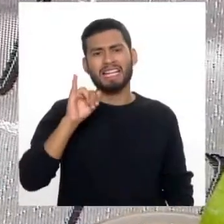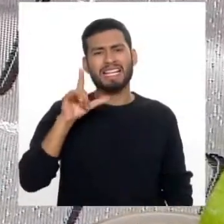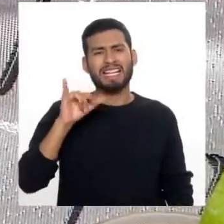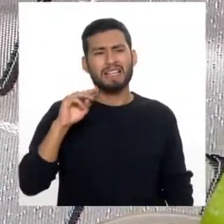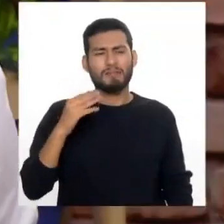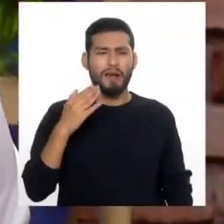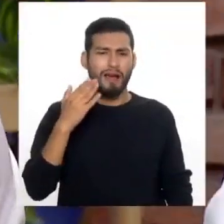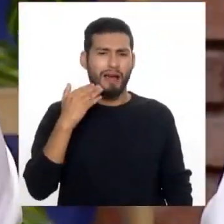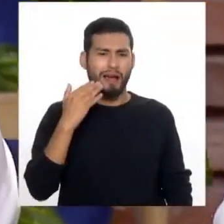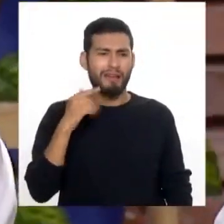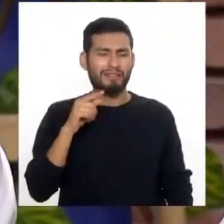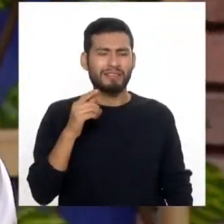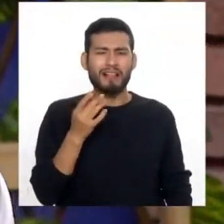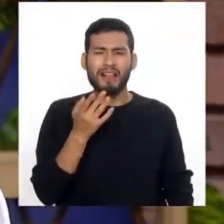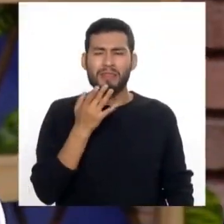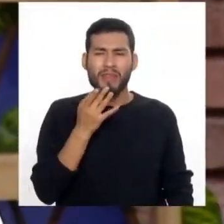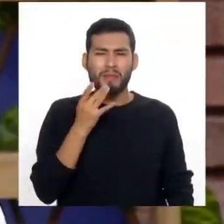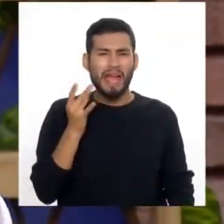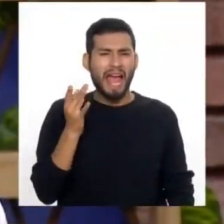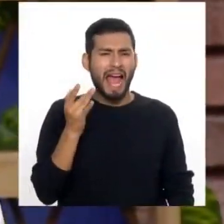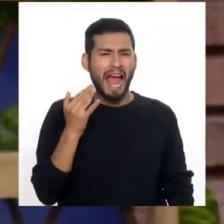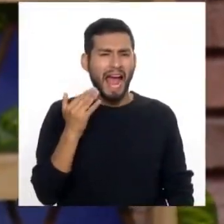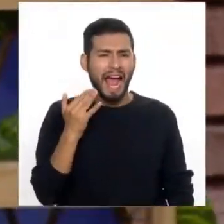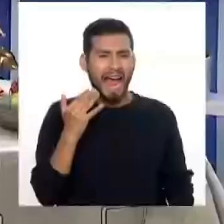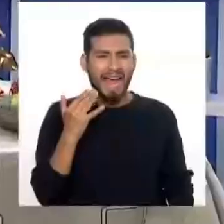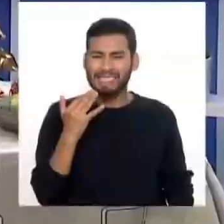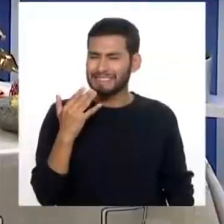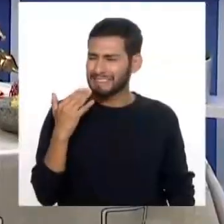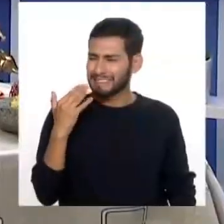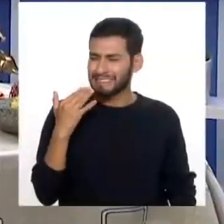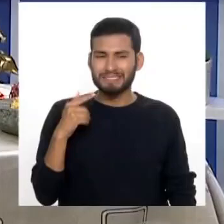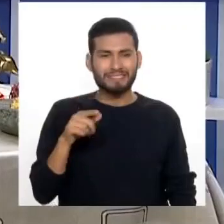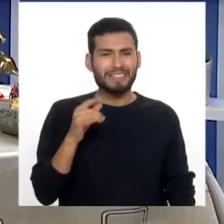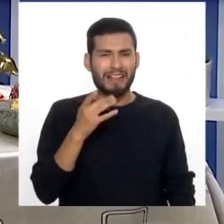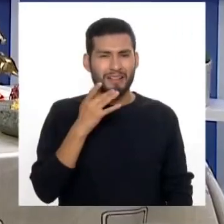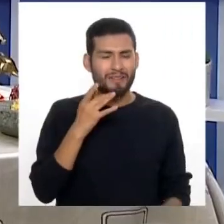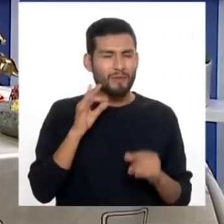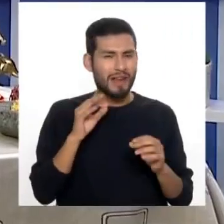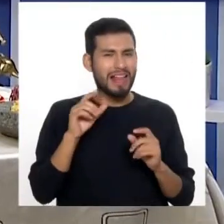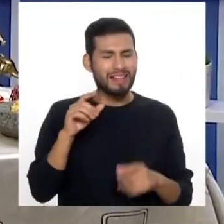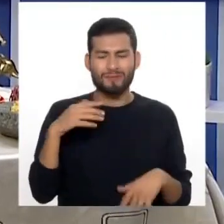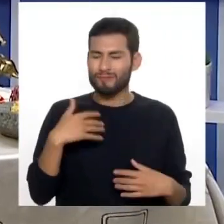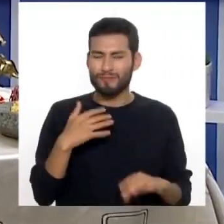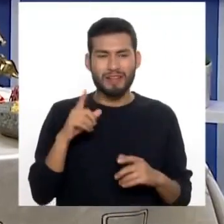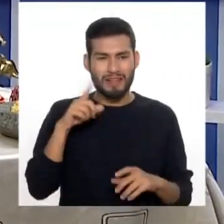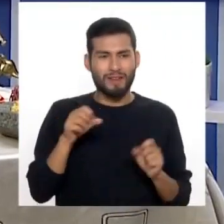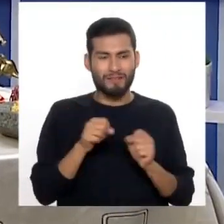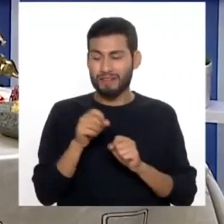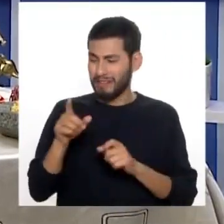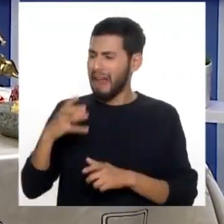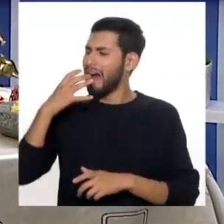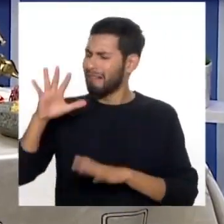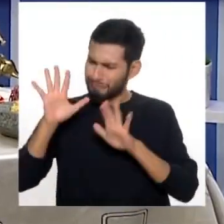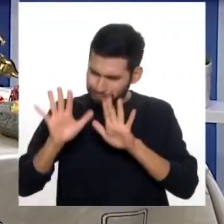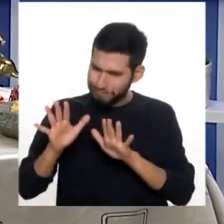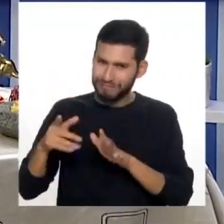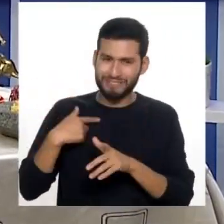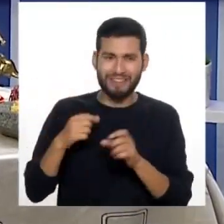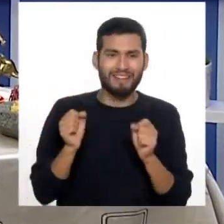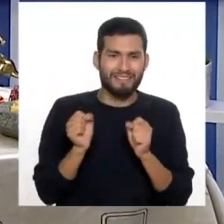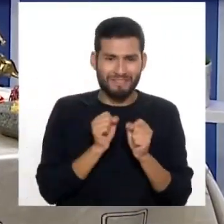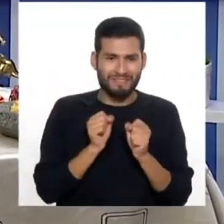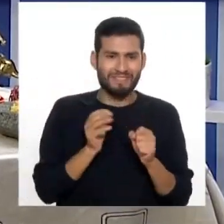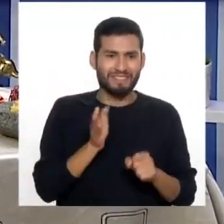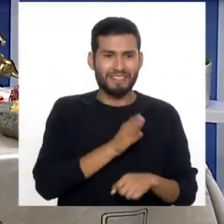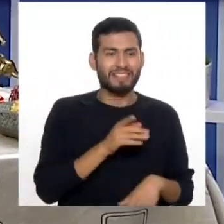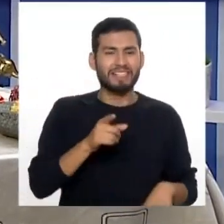no solamente este picor, sino también un aroma. ¿No? Y el sabor del limo. No, frío, tenemos que decir frío, señor. Nos vamos así, aquí, ya